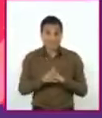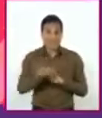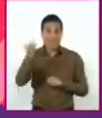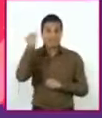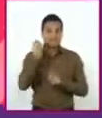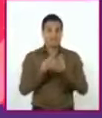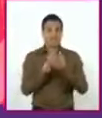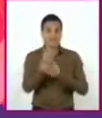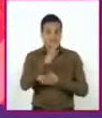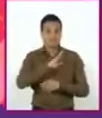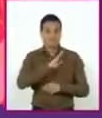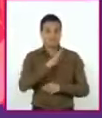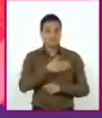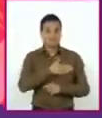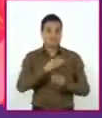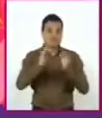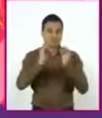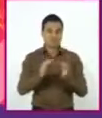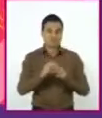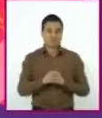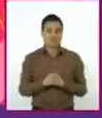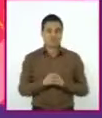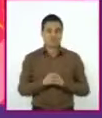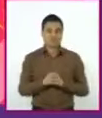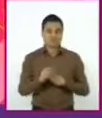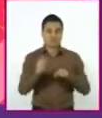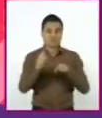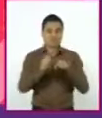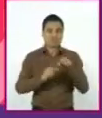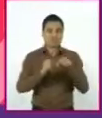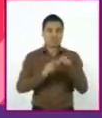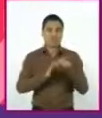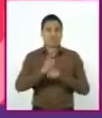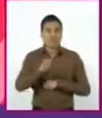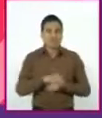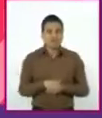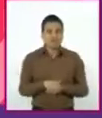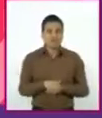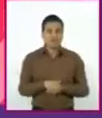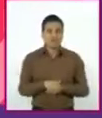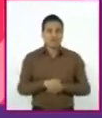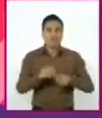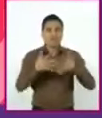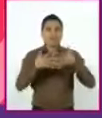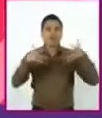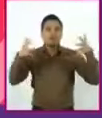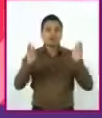España. ¿Qué colores observan? ¿Cuál es la forma y extensión del territorio?